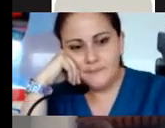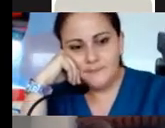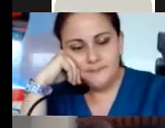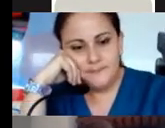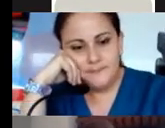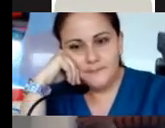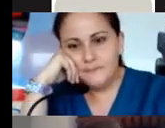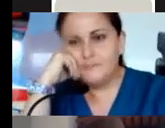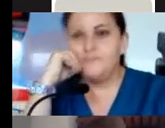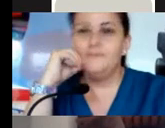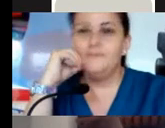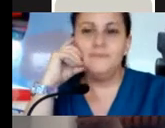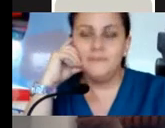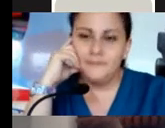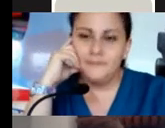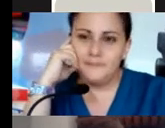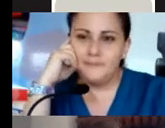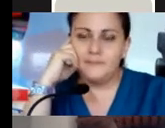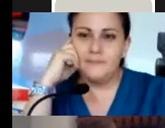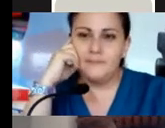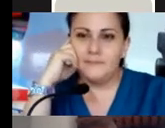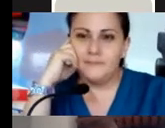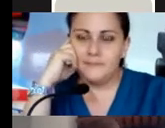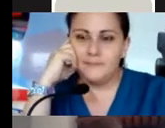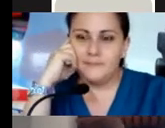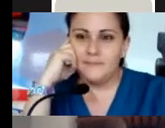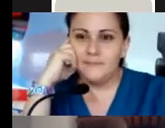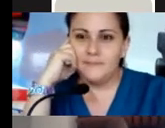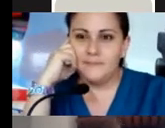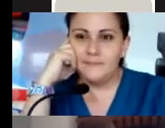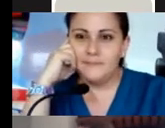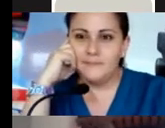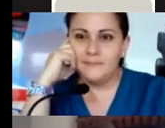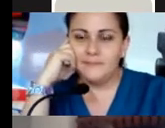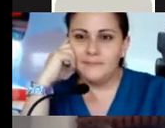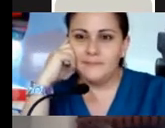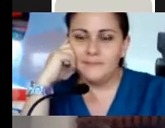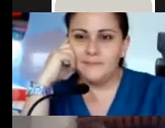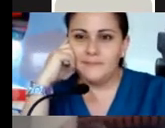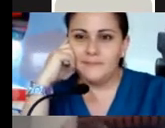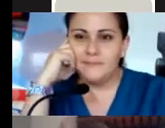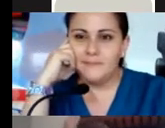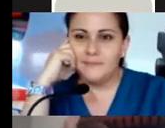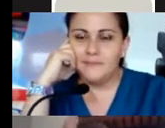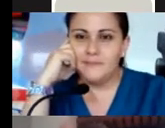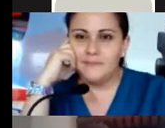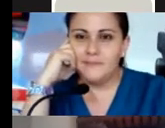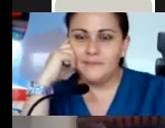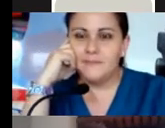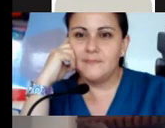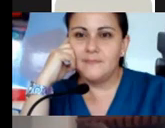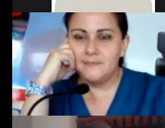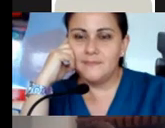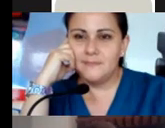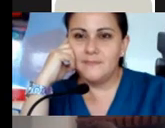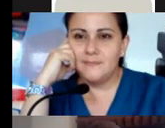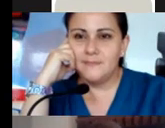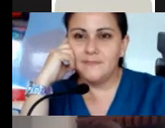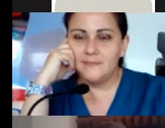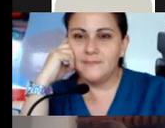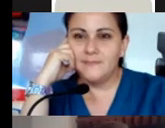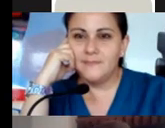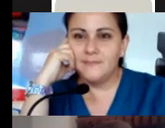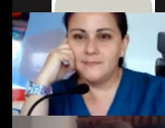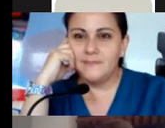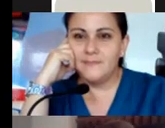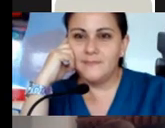En ese caso conviene cortarlo, porque no es cuestión de ponerle un parche, es cambiar simplemente el cover. Por lo tanto, la ventaja de poder